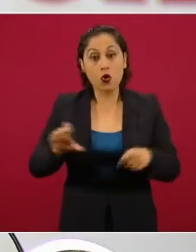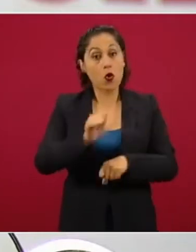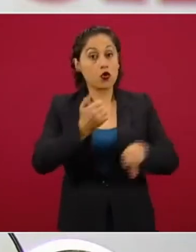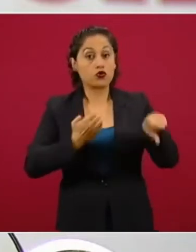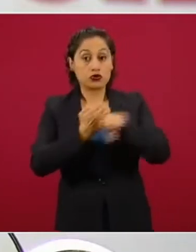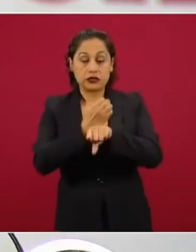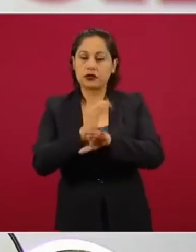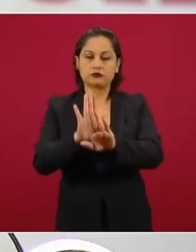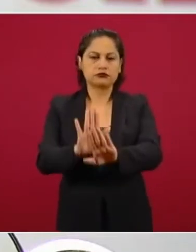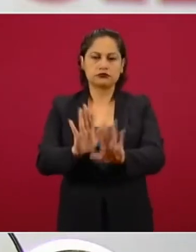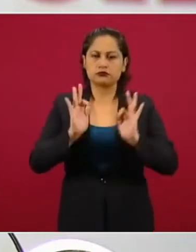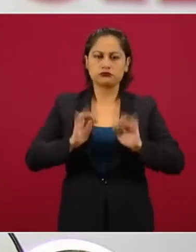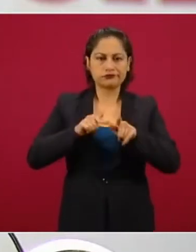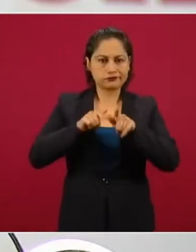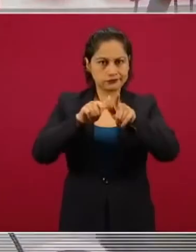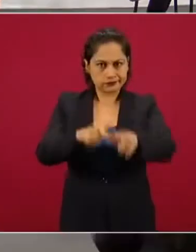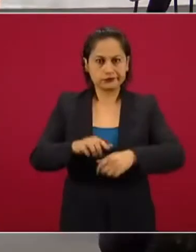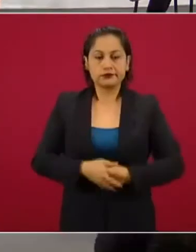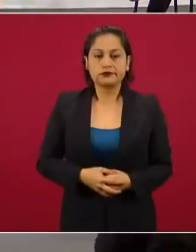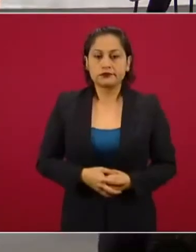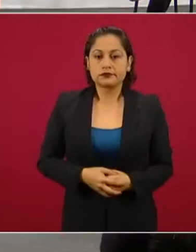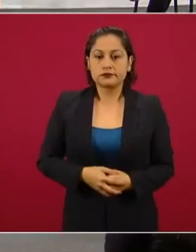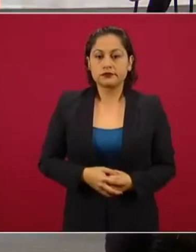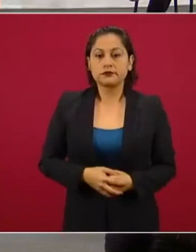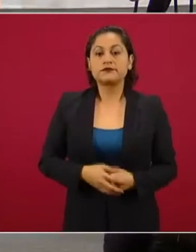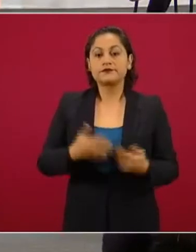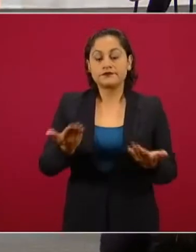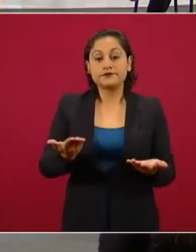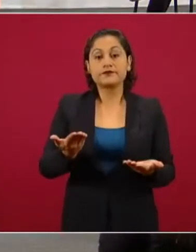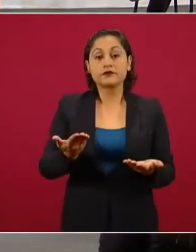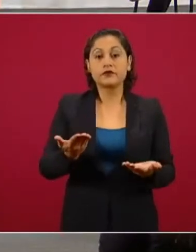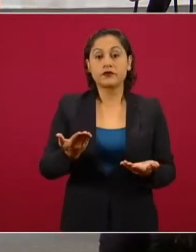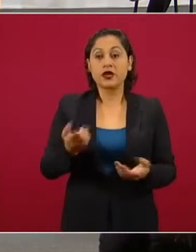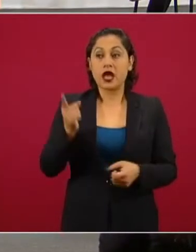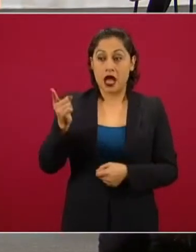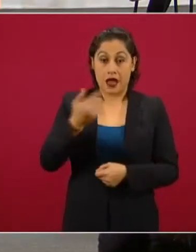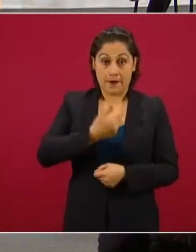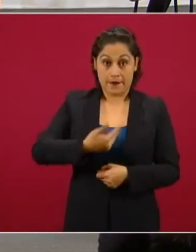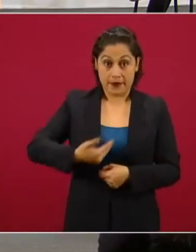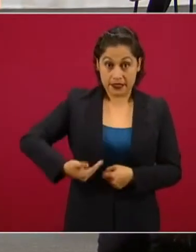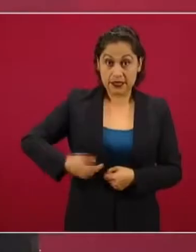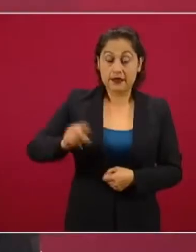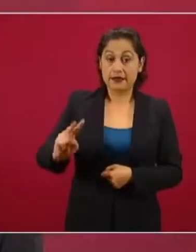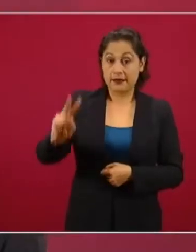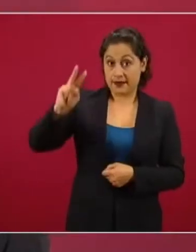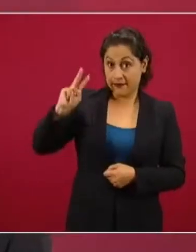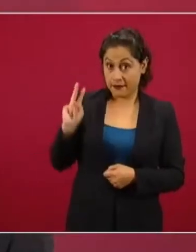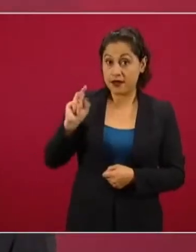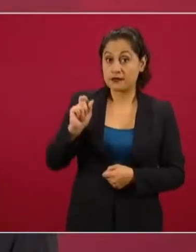la mortalidad. En respuesta a las necesidades de Chihuahua, como lo anunció el presidente el viernes